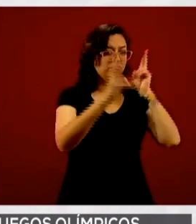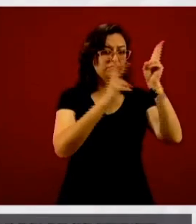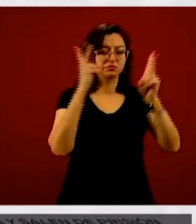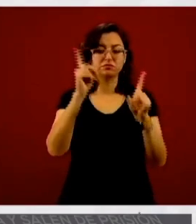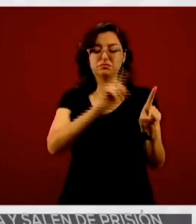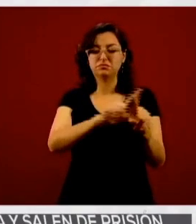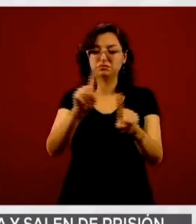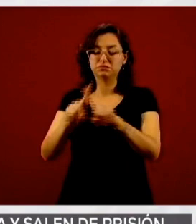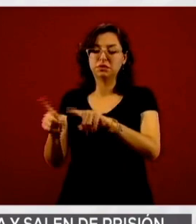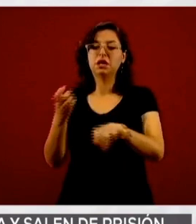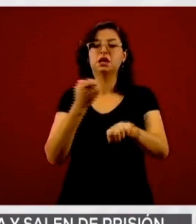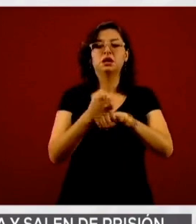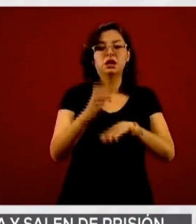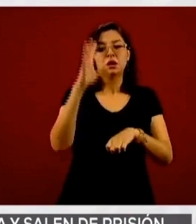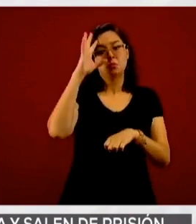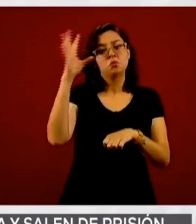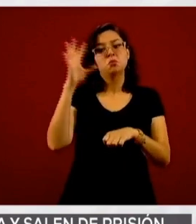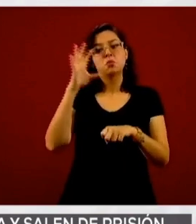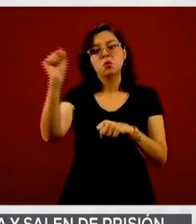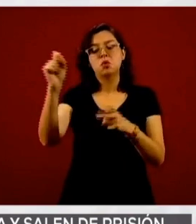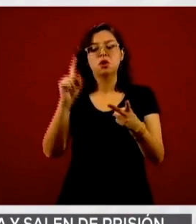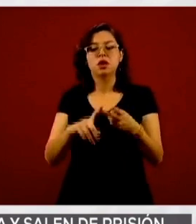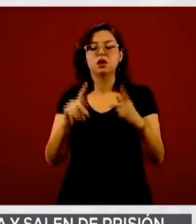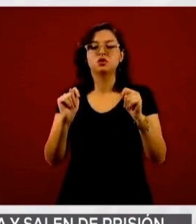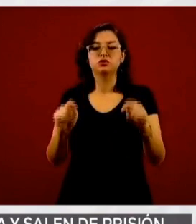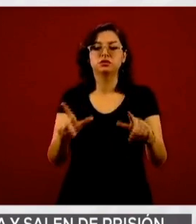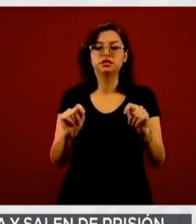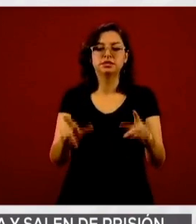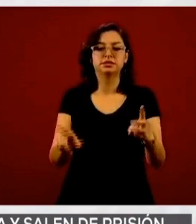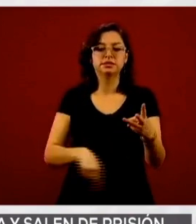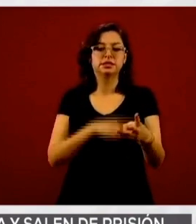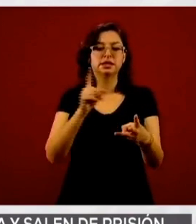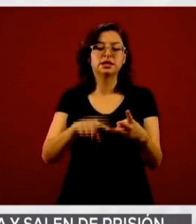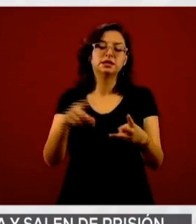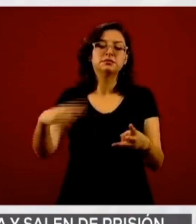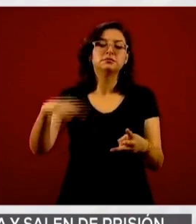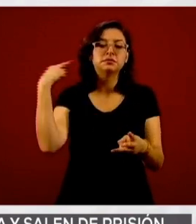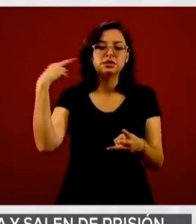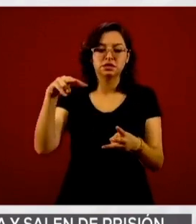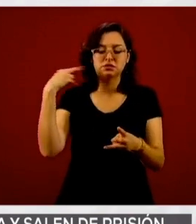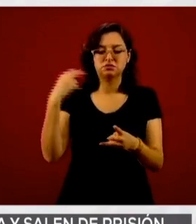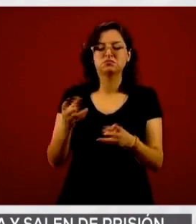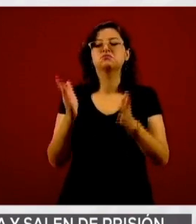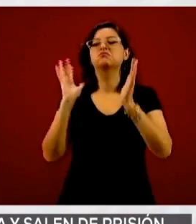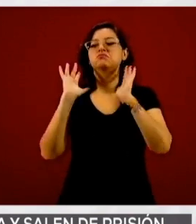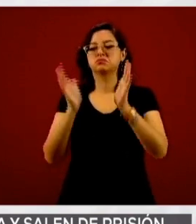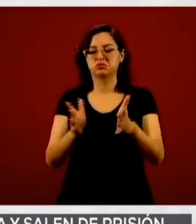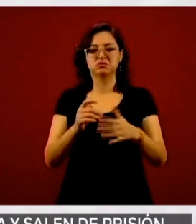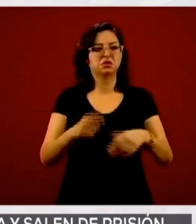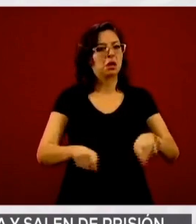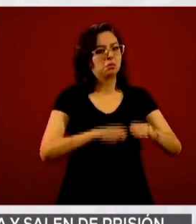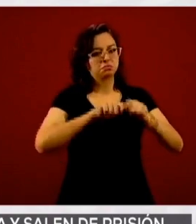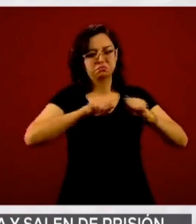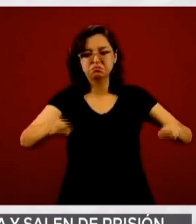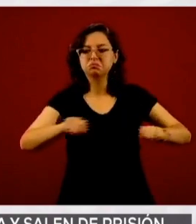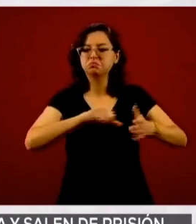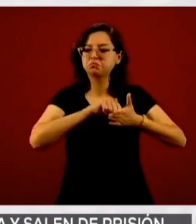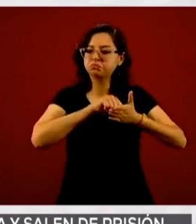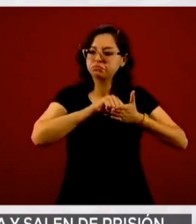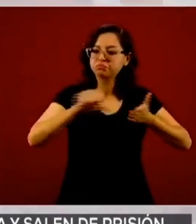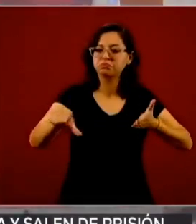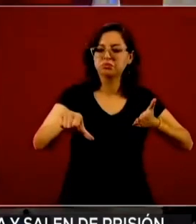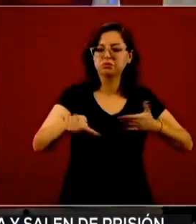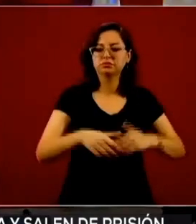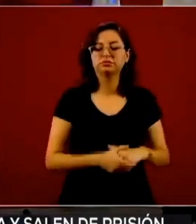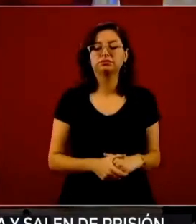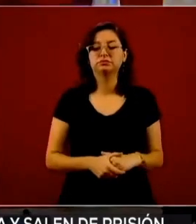de Morelos, Tlaxcala y Veracruz, donde ya pudimos colocar los sellos. Si vemos la app, que no tome en